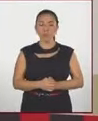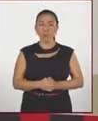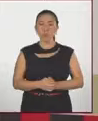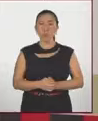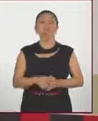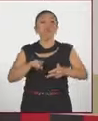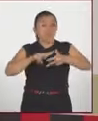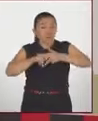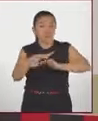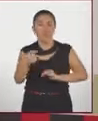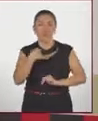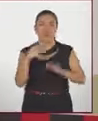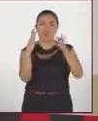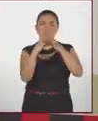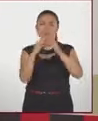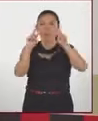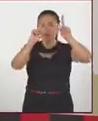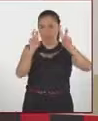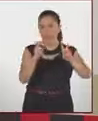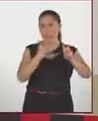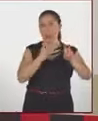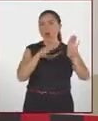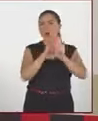Inicialmente dividí el tema en